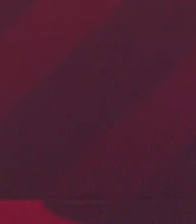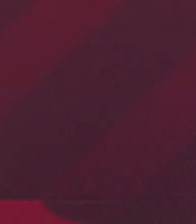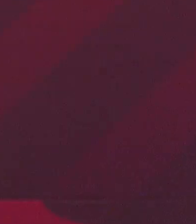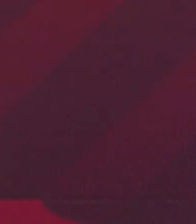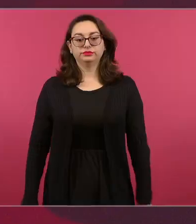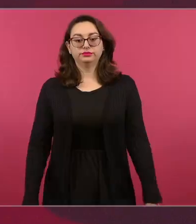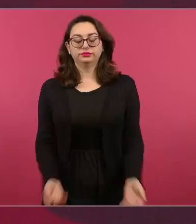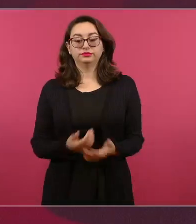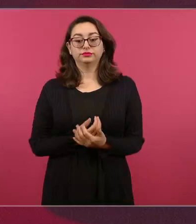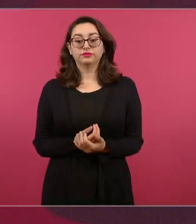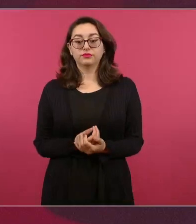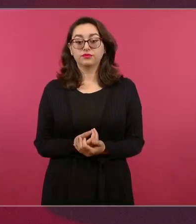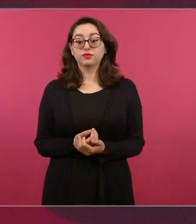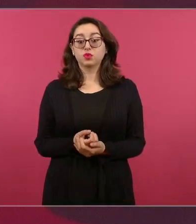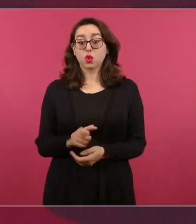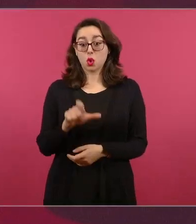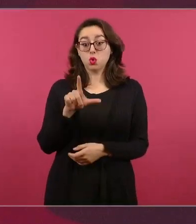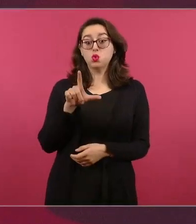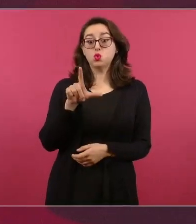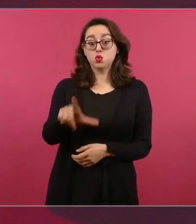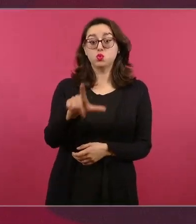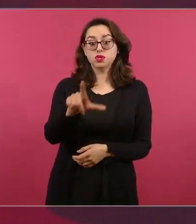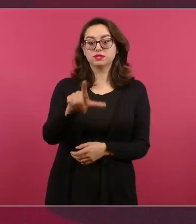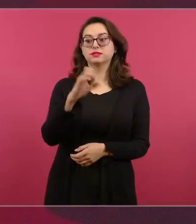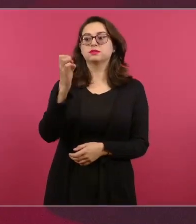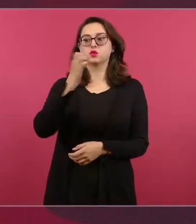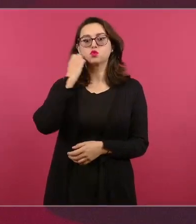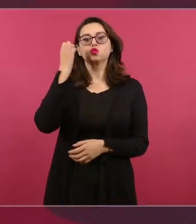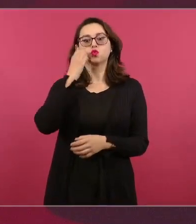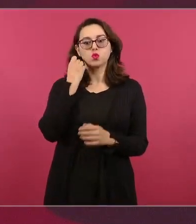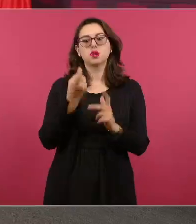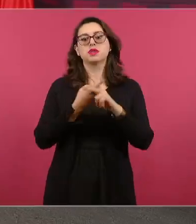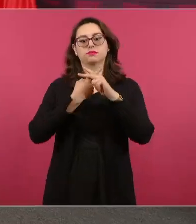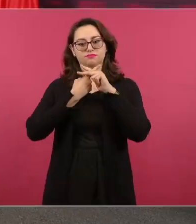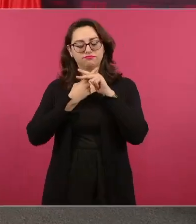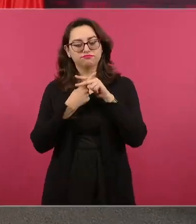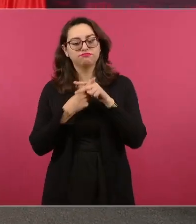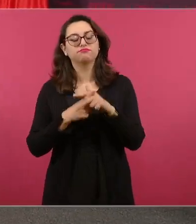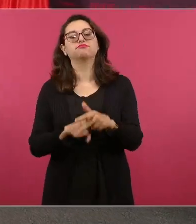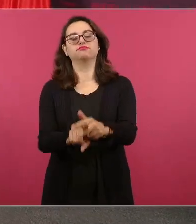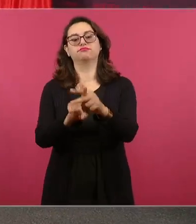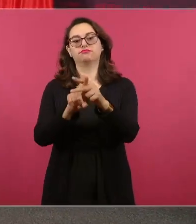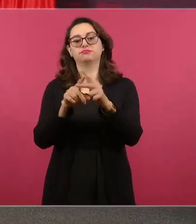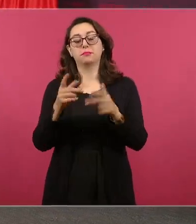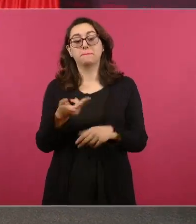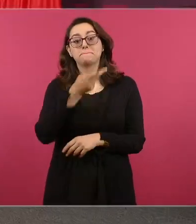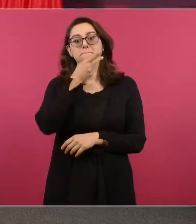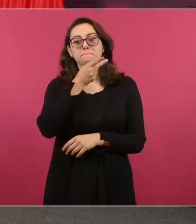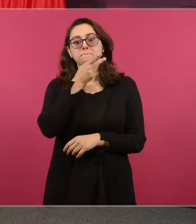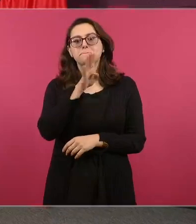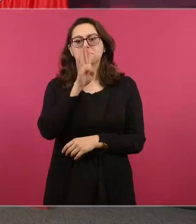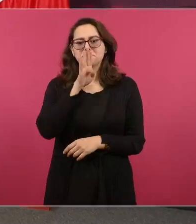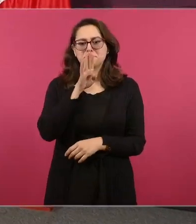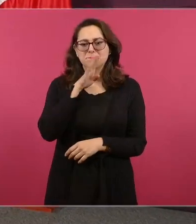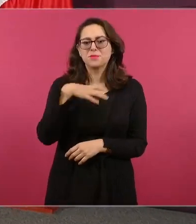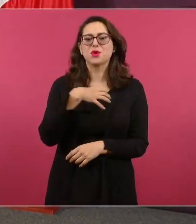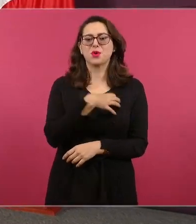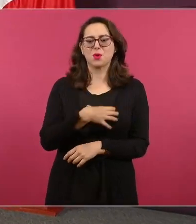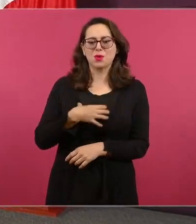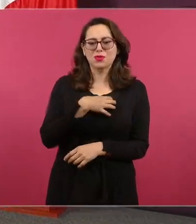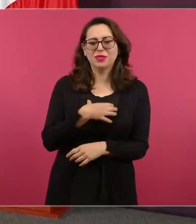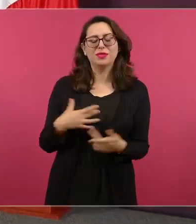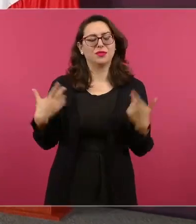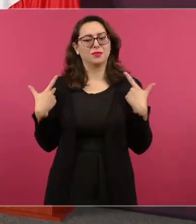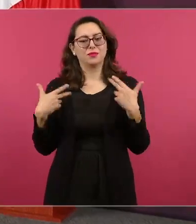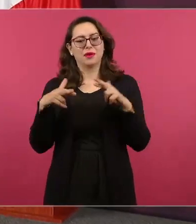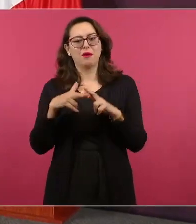contentos. La mamá, papá, las mamás. Están contentos los maestros, las